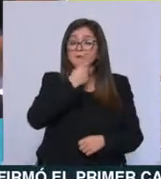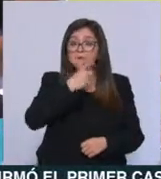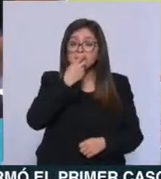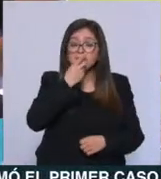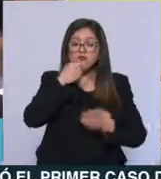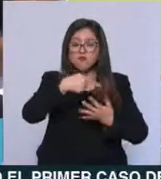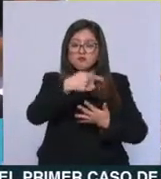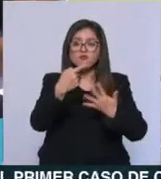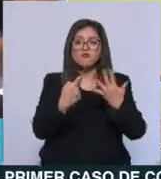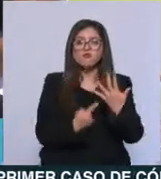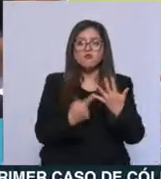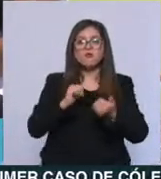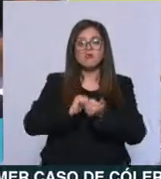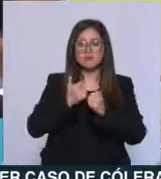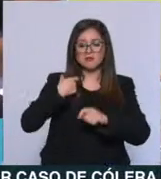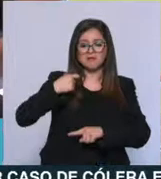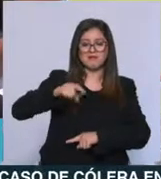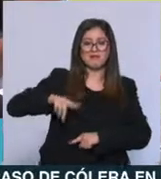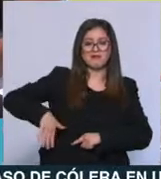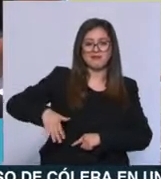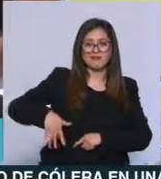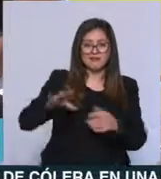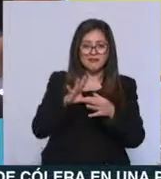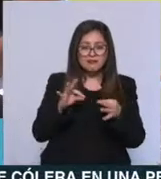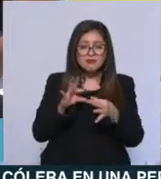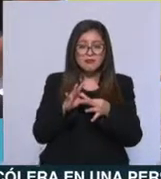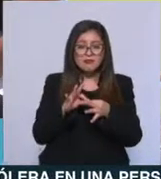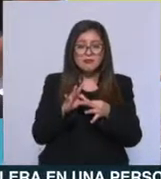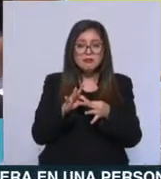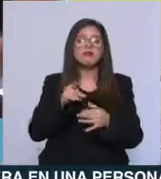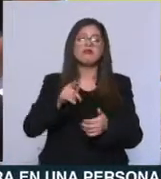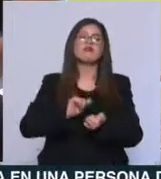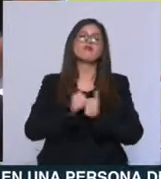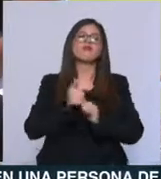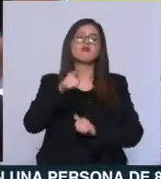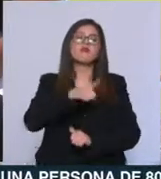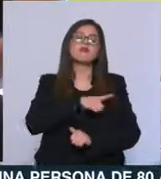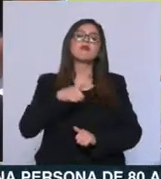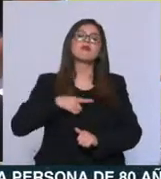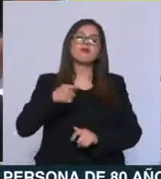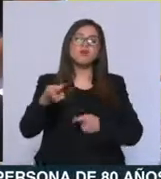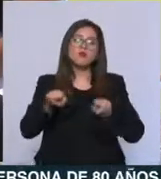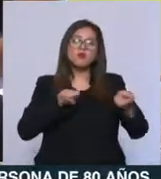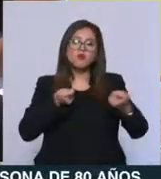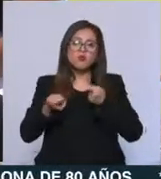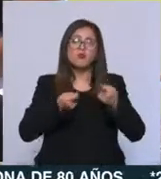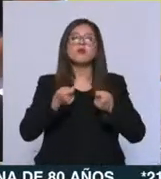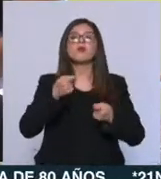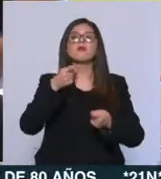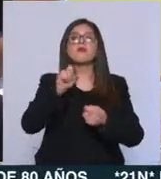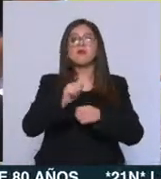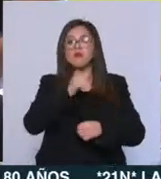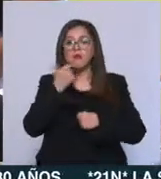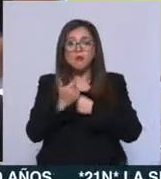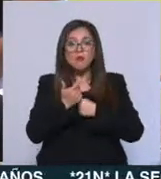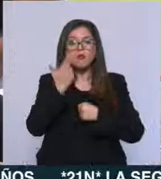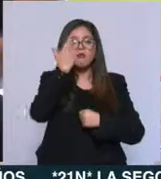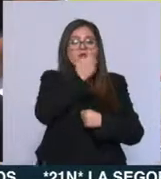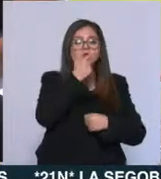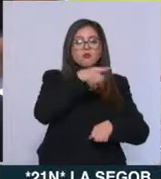estos factores de riesgo que mencionamos inicialmente, pues por supuesto tratar de controlar los que son no controlables